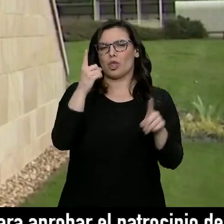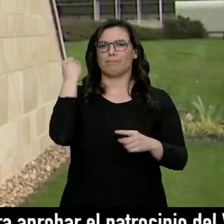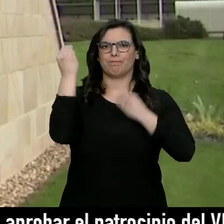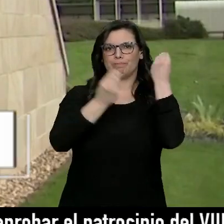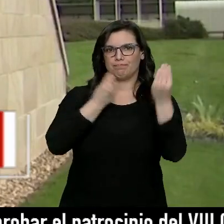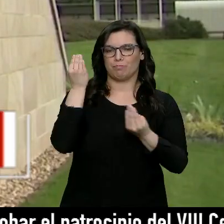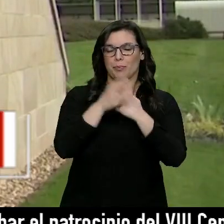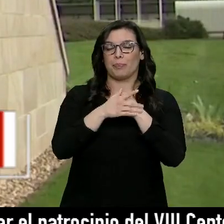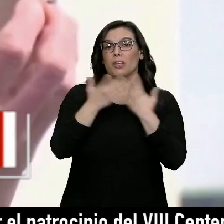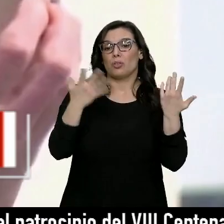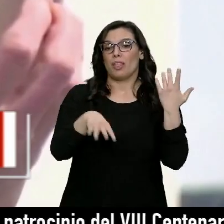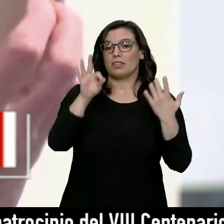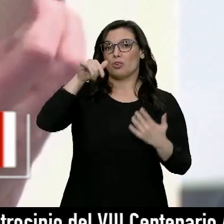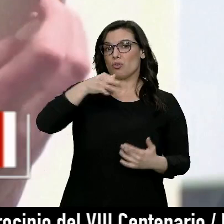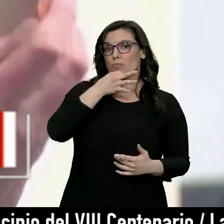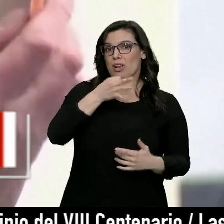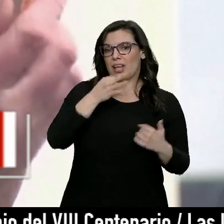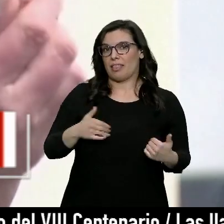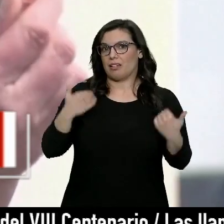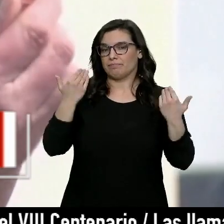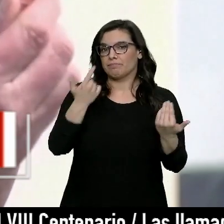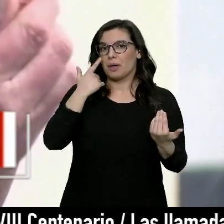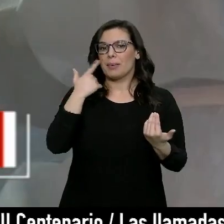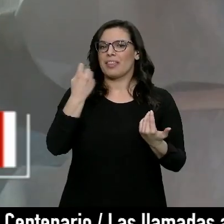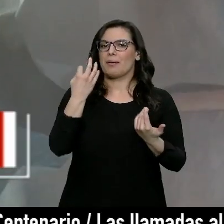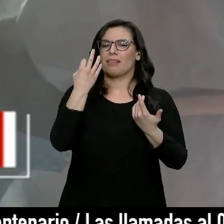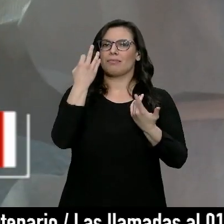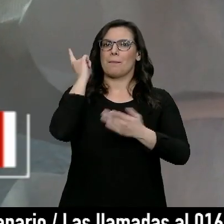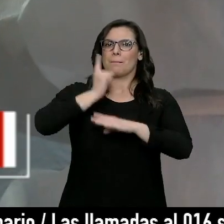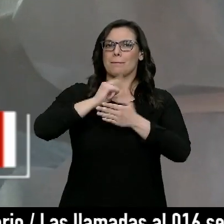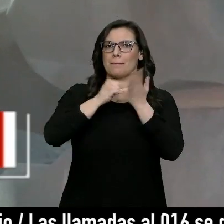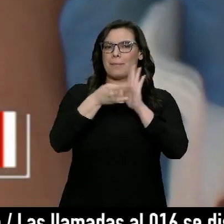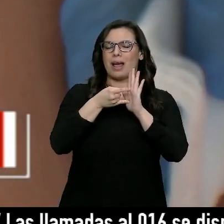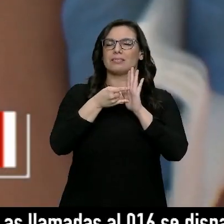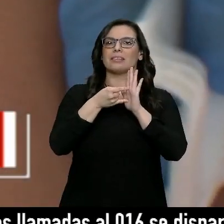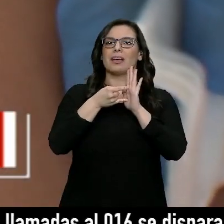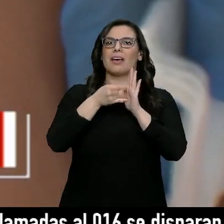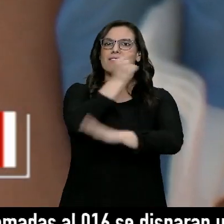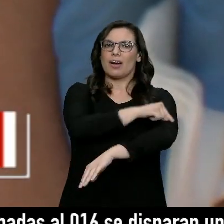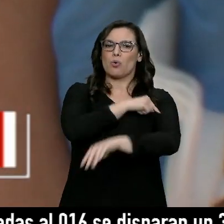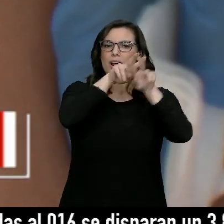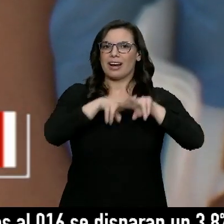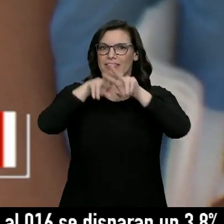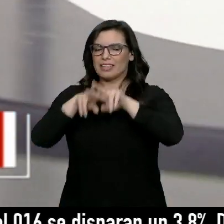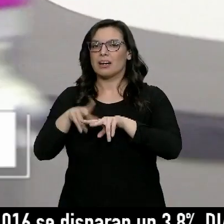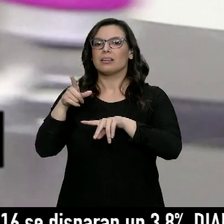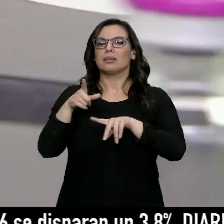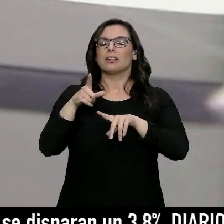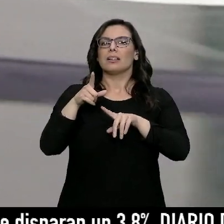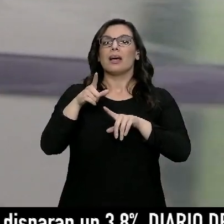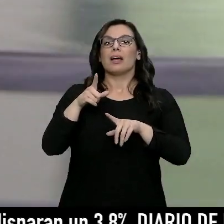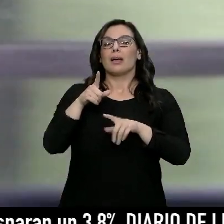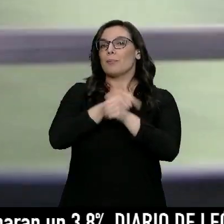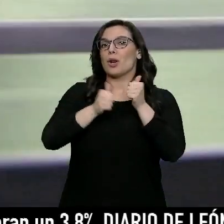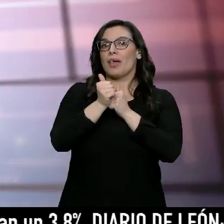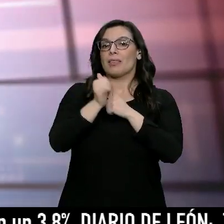La decisión se aplaza a esta tarde y obliga a revisar el plan de vacunas. Se la pondrán profesionales sanitarios y sociosanitarios que